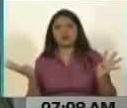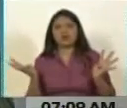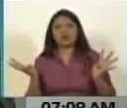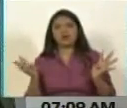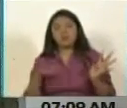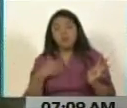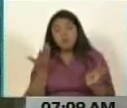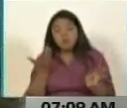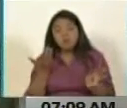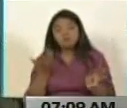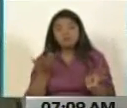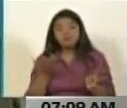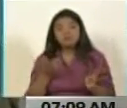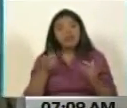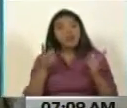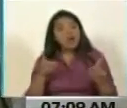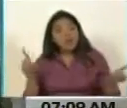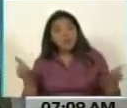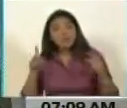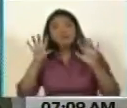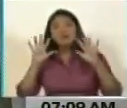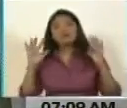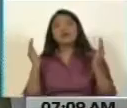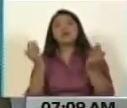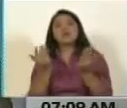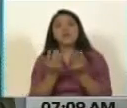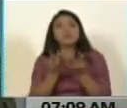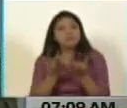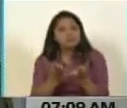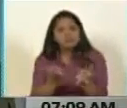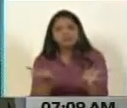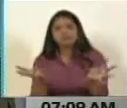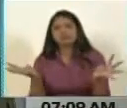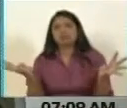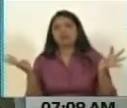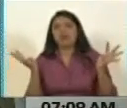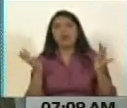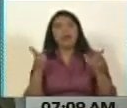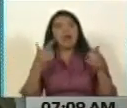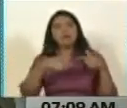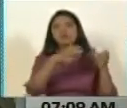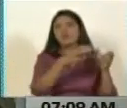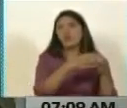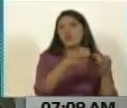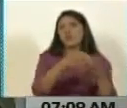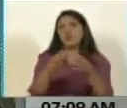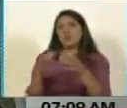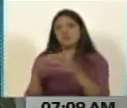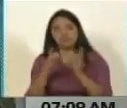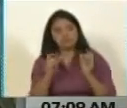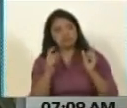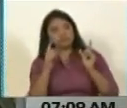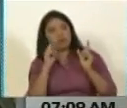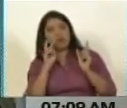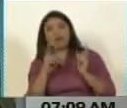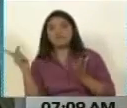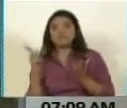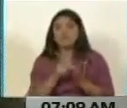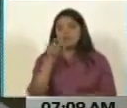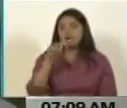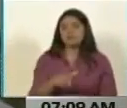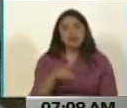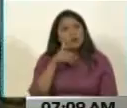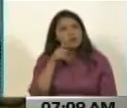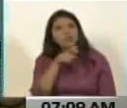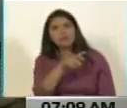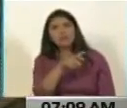para que la música del mundo circule popularmente. Se sorprenden las agrupaciones internacionales cuando vienen a los conciertos y se